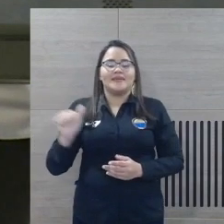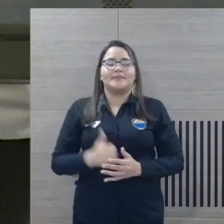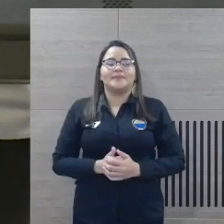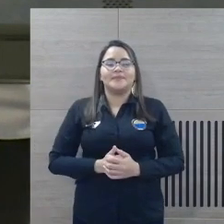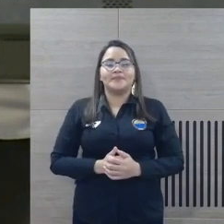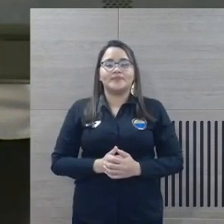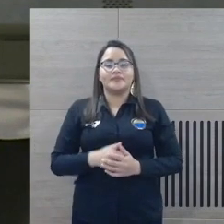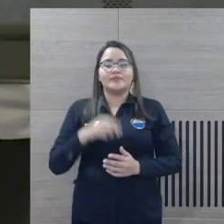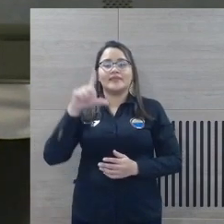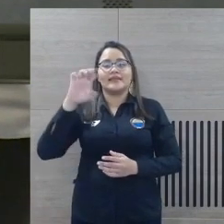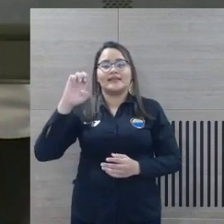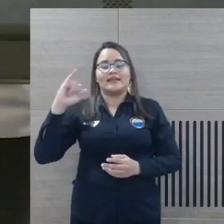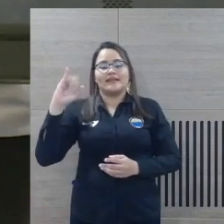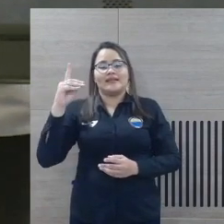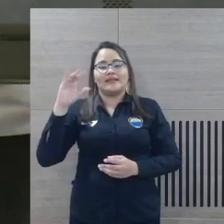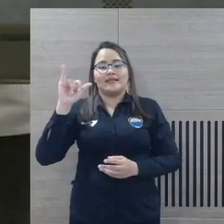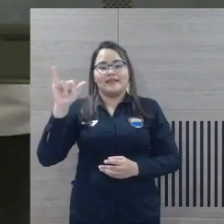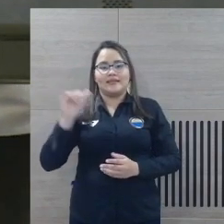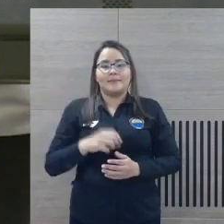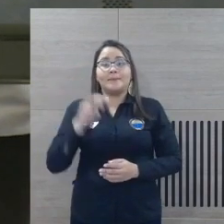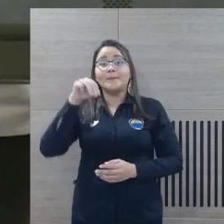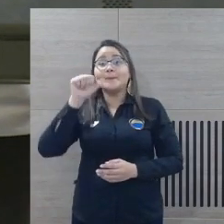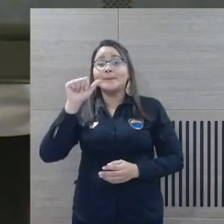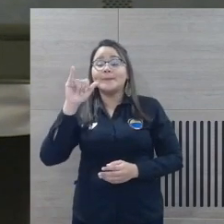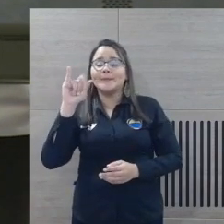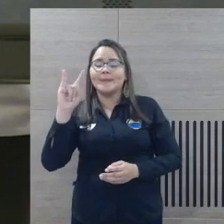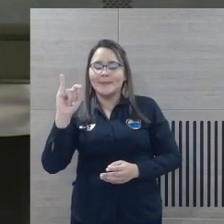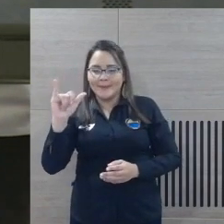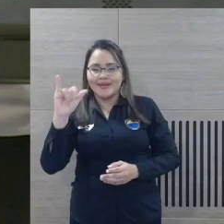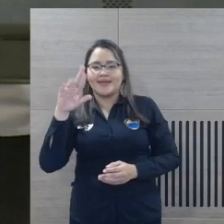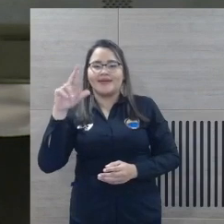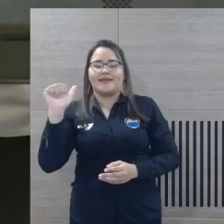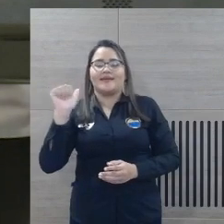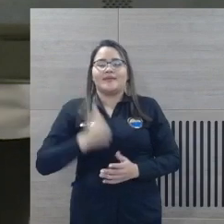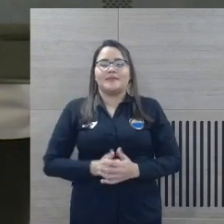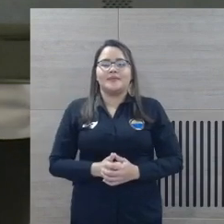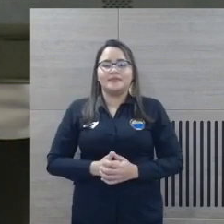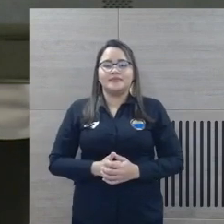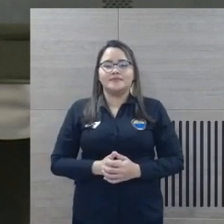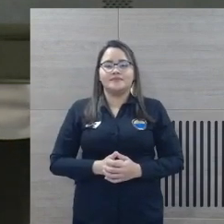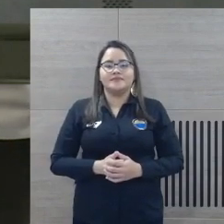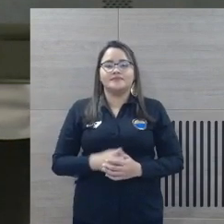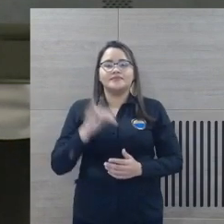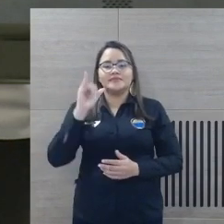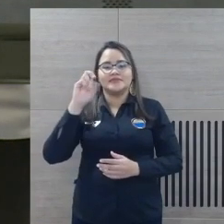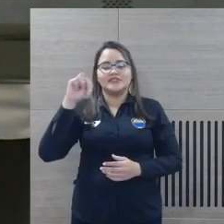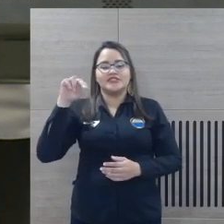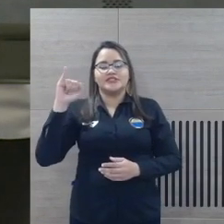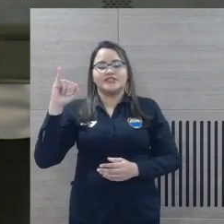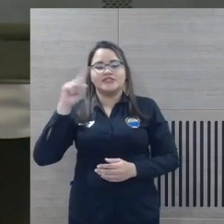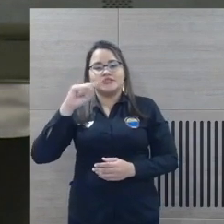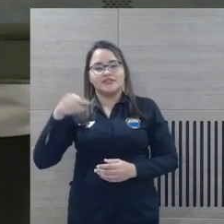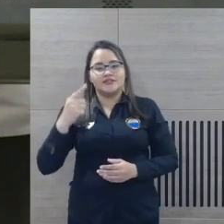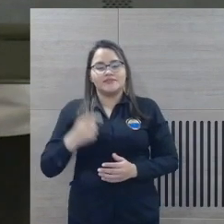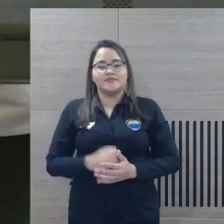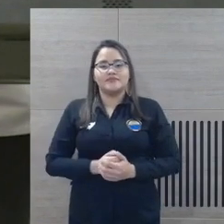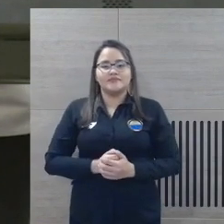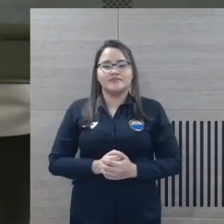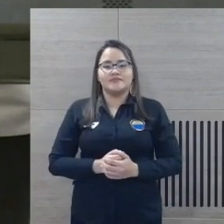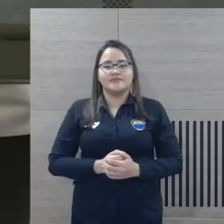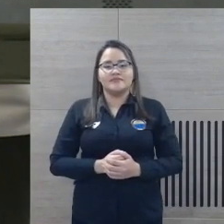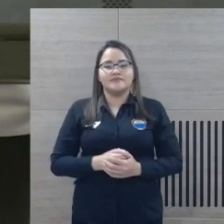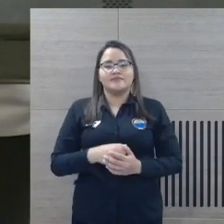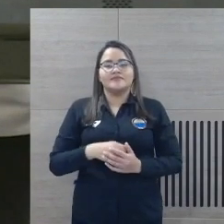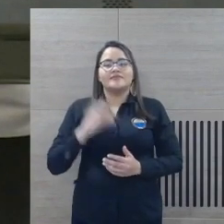Alejandra Benítez Priolo. Grendis Juliet Bendán Martínez. Karina Astrid Blanco Huelvas.